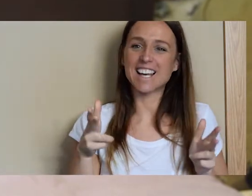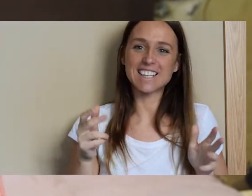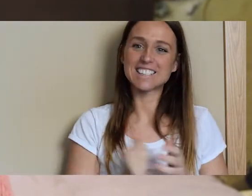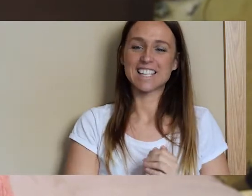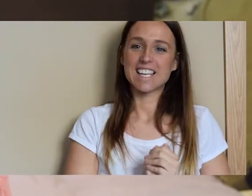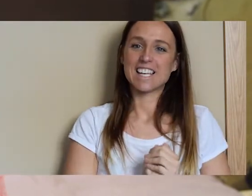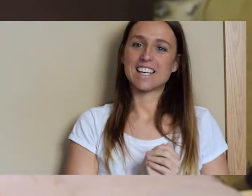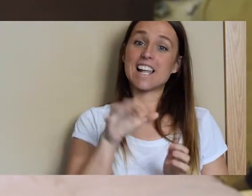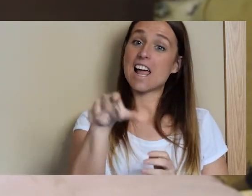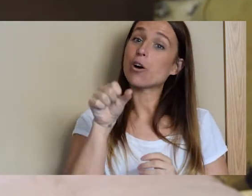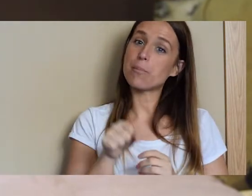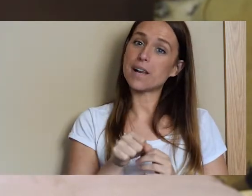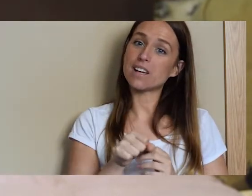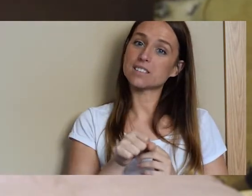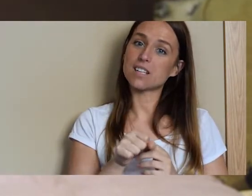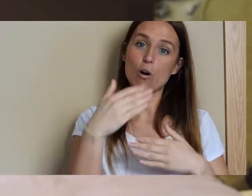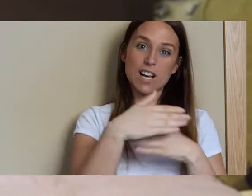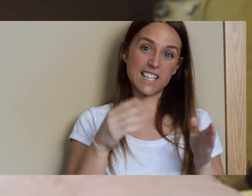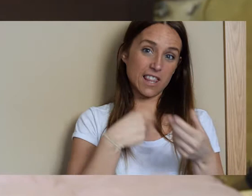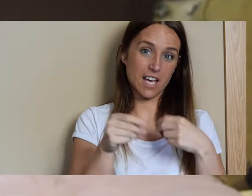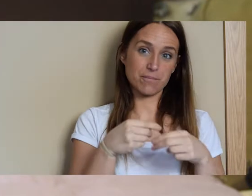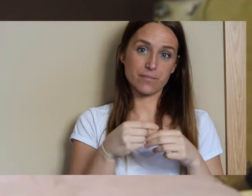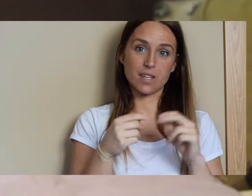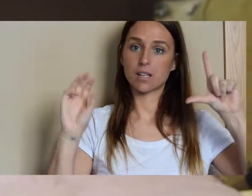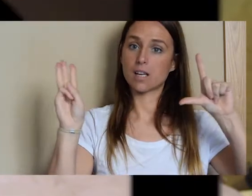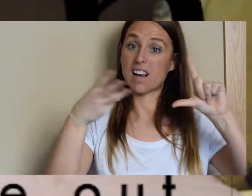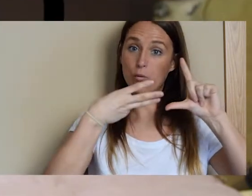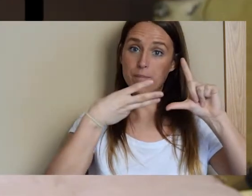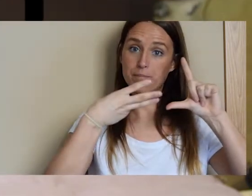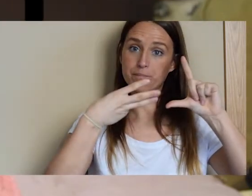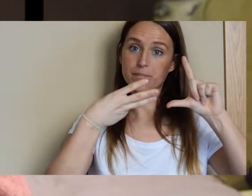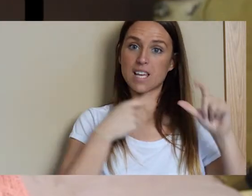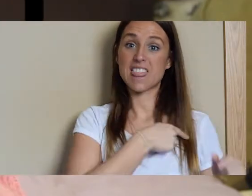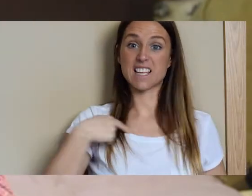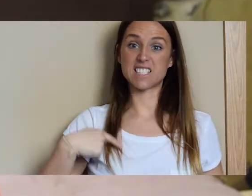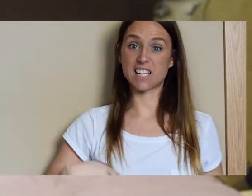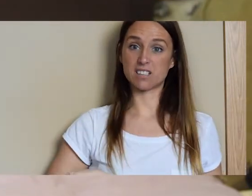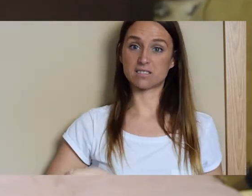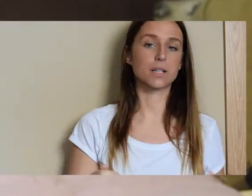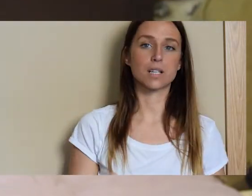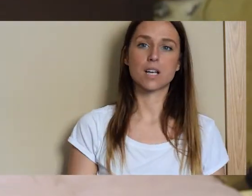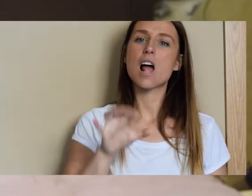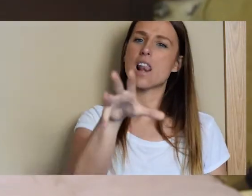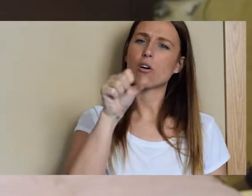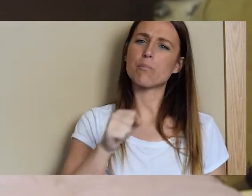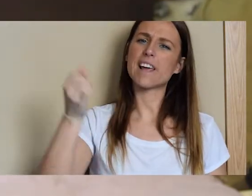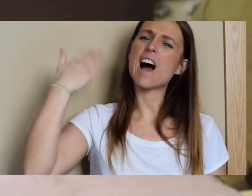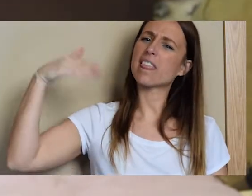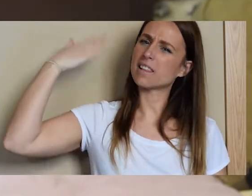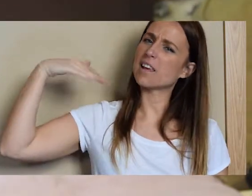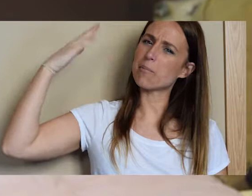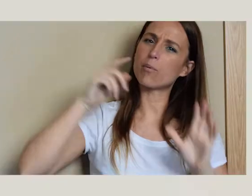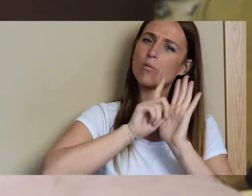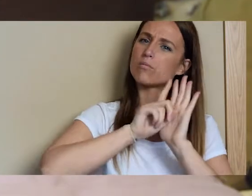visto en Instagram seguro. Y son los mocasines parecidos a los de Gucci. Tienen la